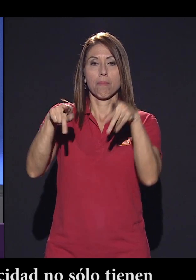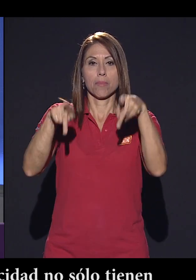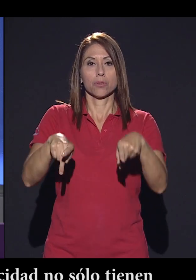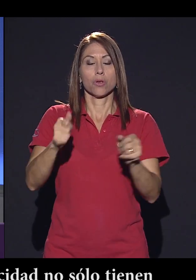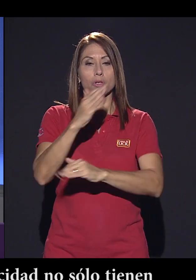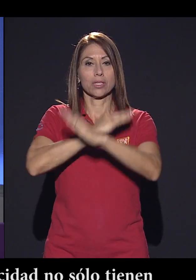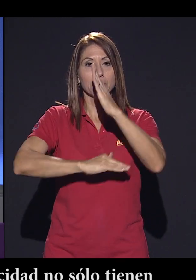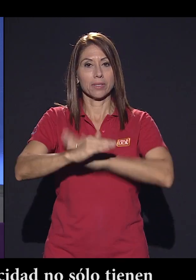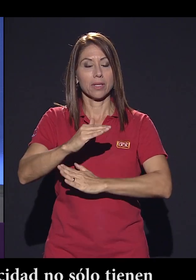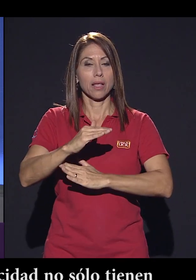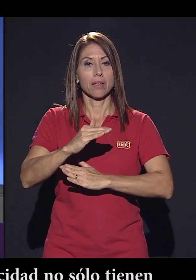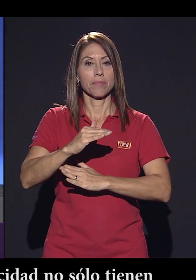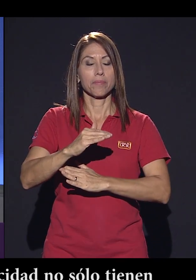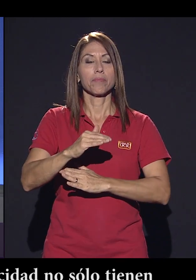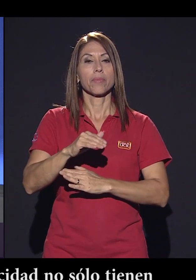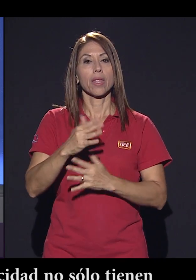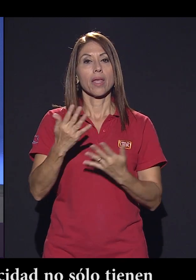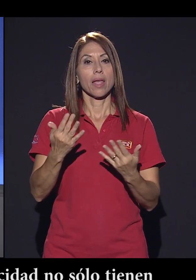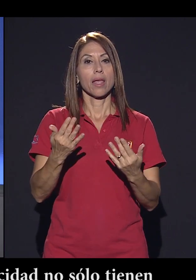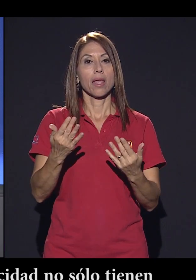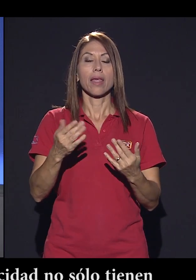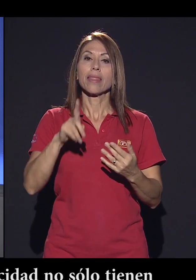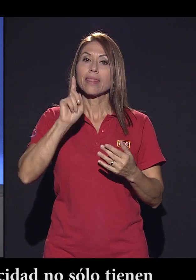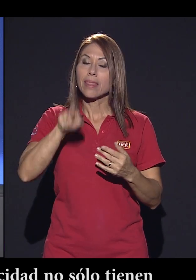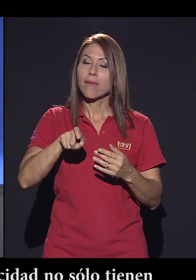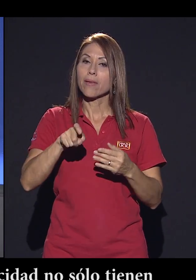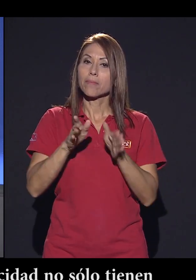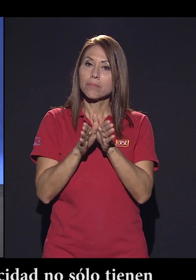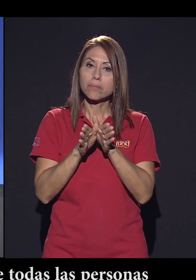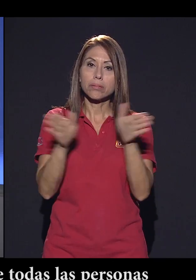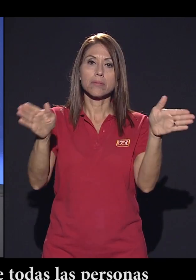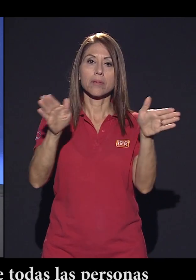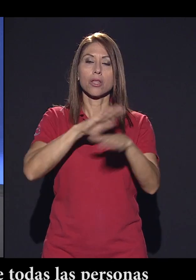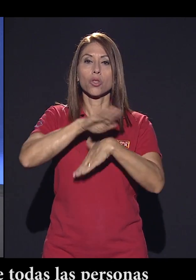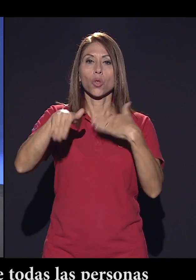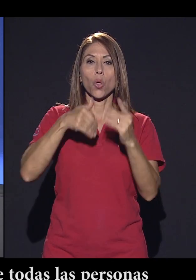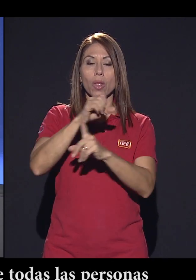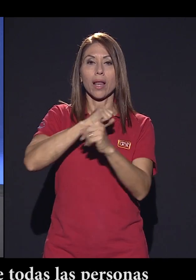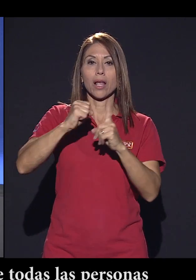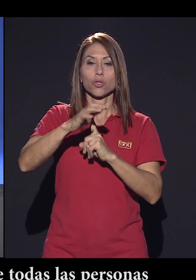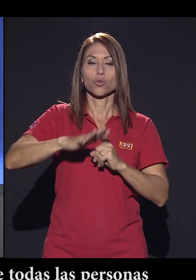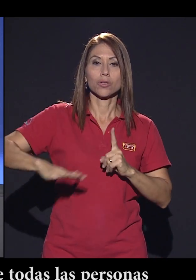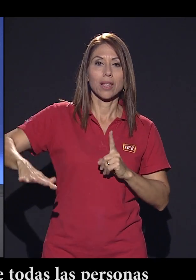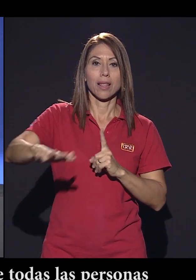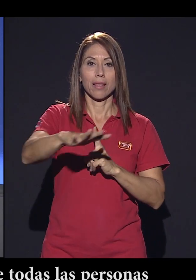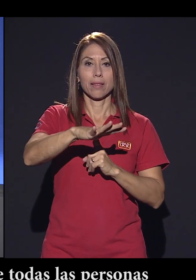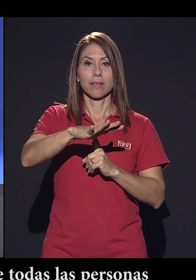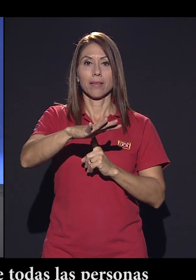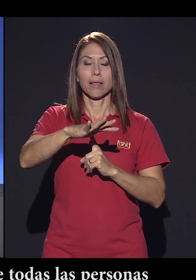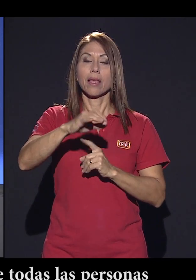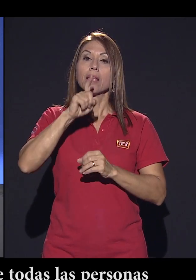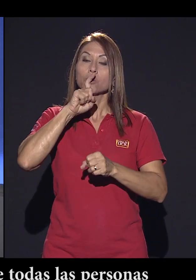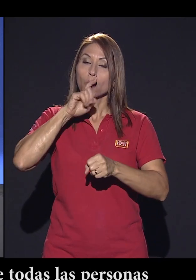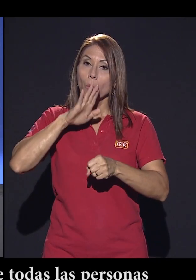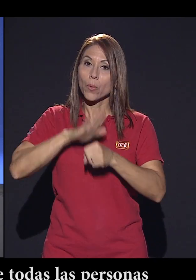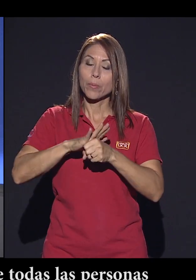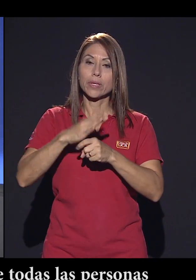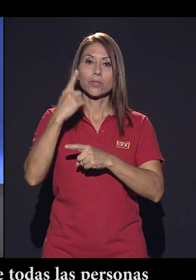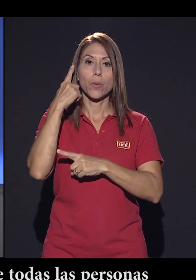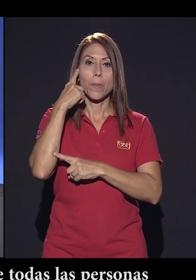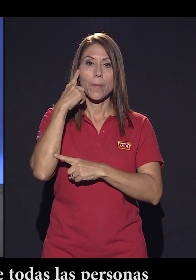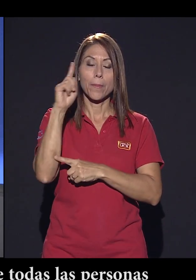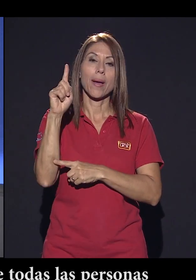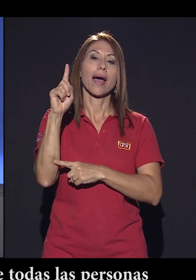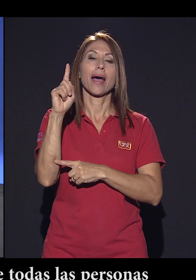con discapacidad, sino para toda la sociedad, que es un compromiso para el